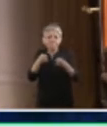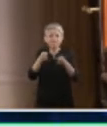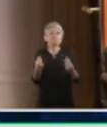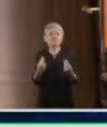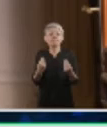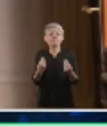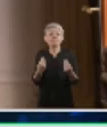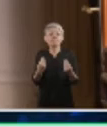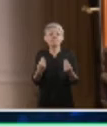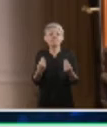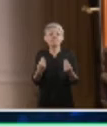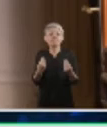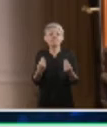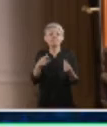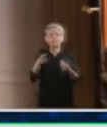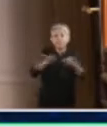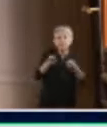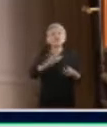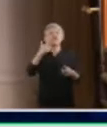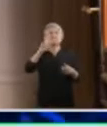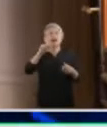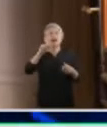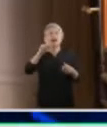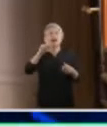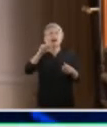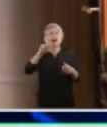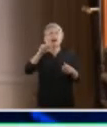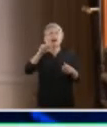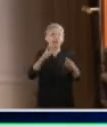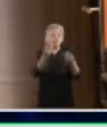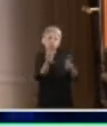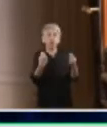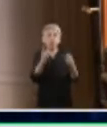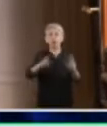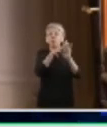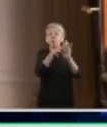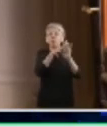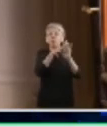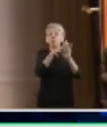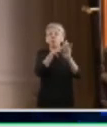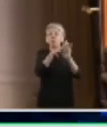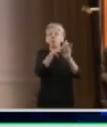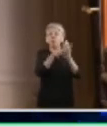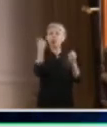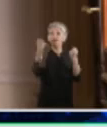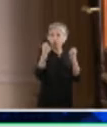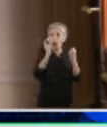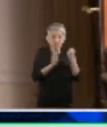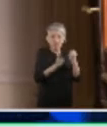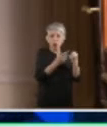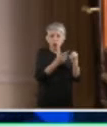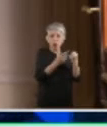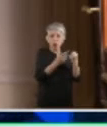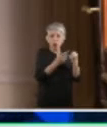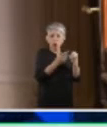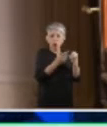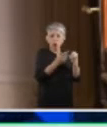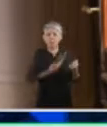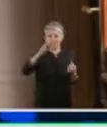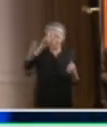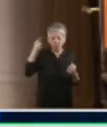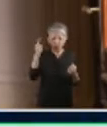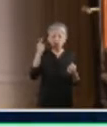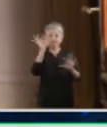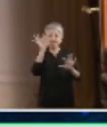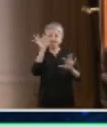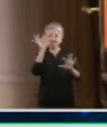Casualmente me decía esta mañana temprano el ex ministro de Economía de la provincia durante la gestión de Oscar Domingo